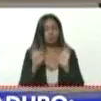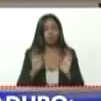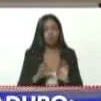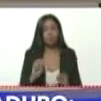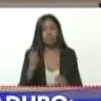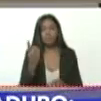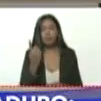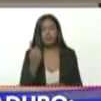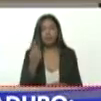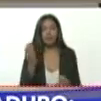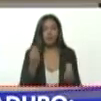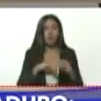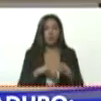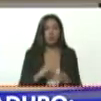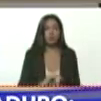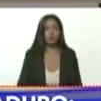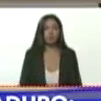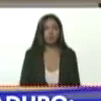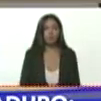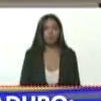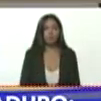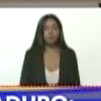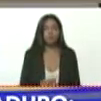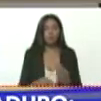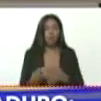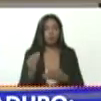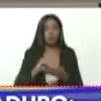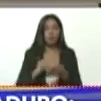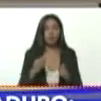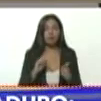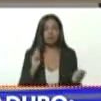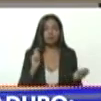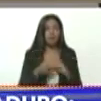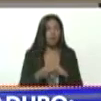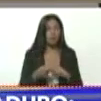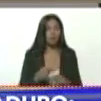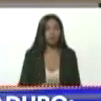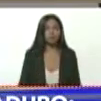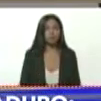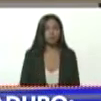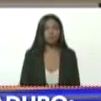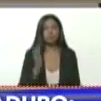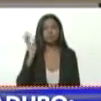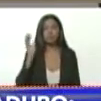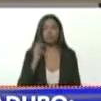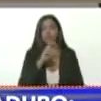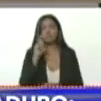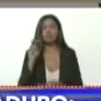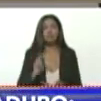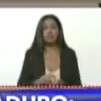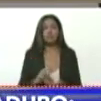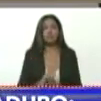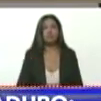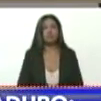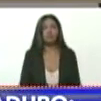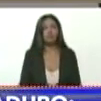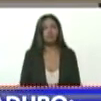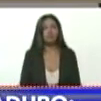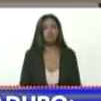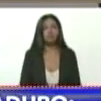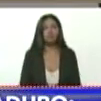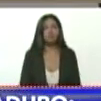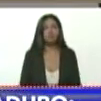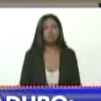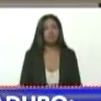acuerdo. Va nuevamente el bloque del cambio a la Asamblea Nacional a